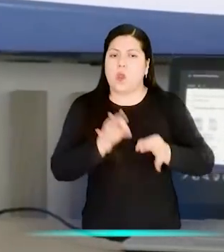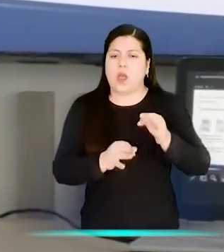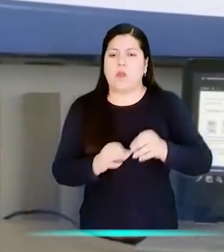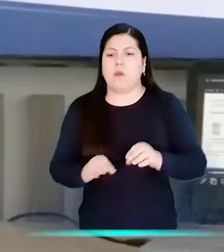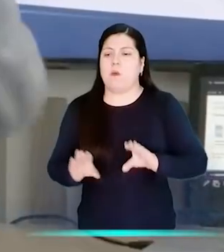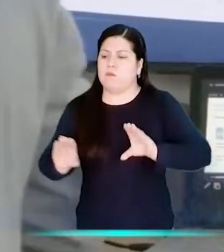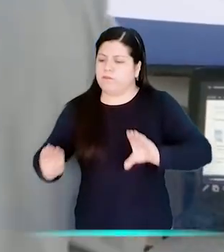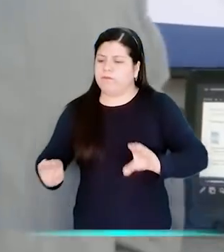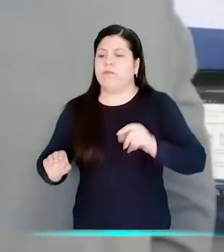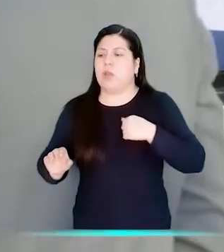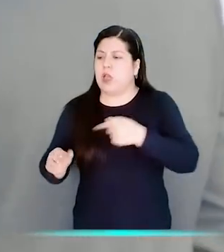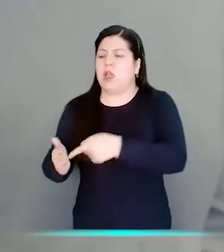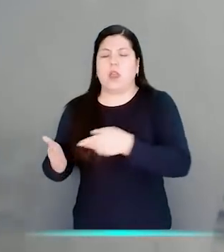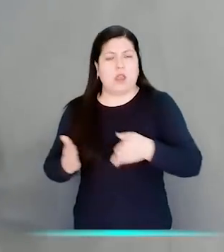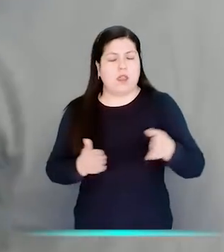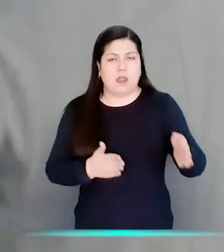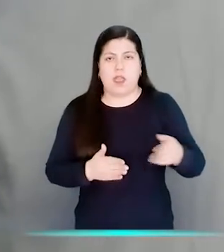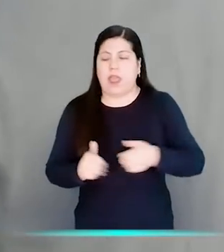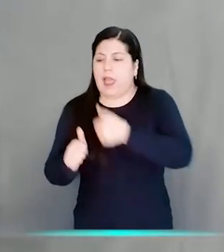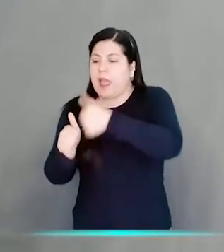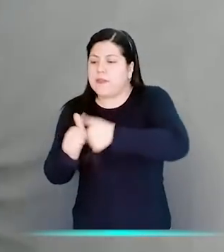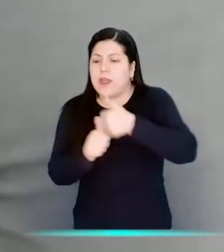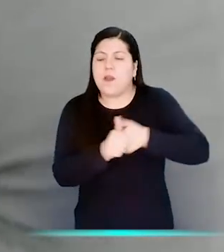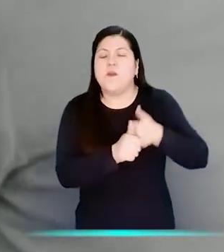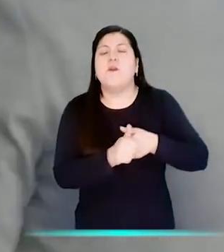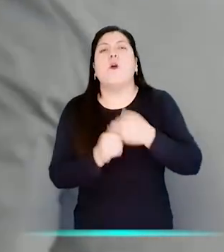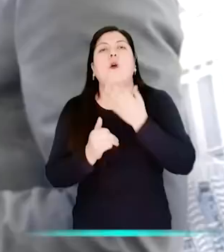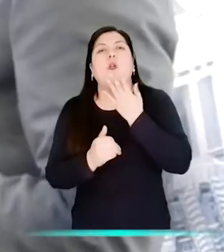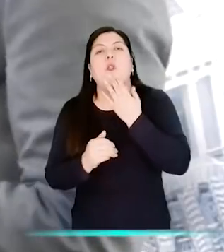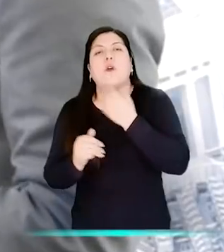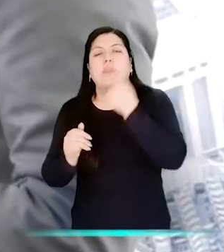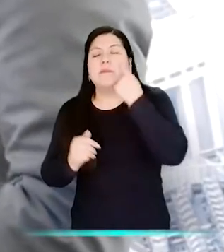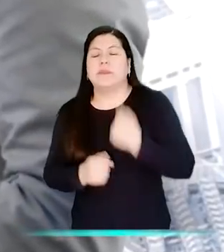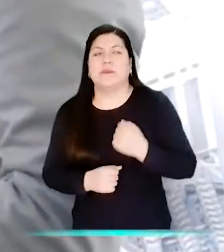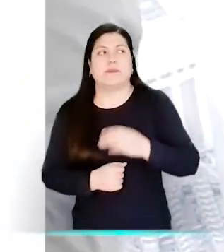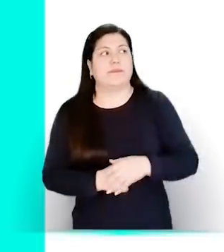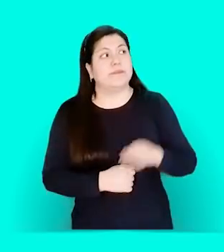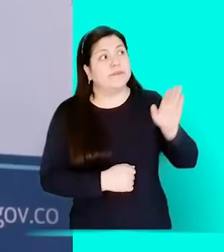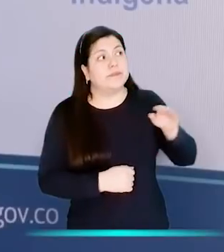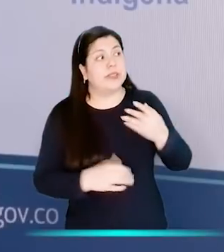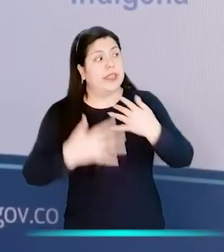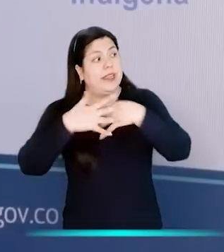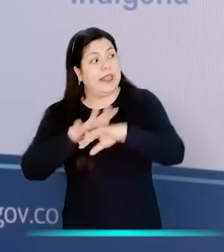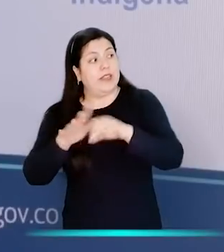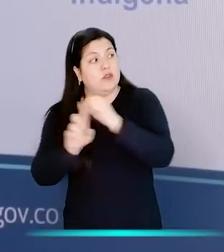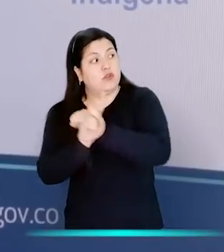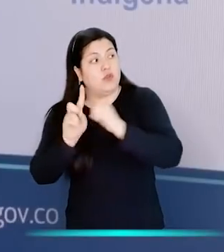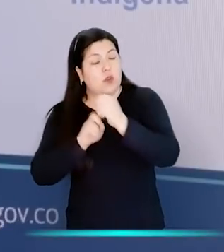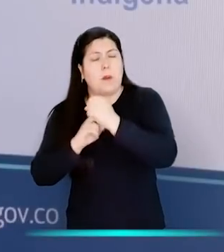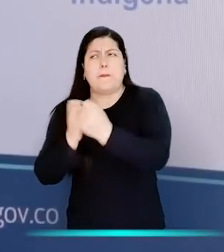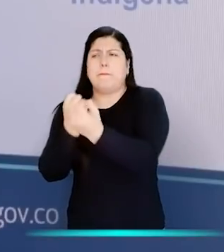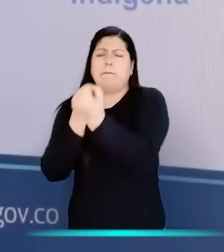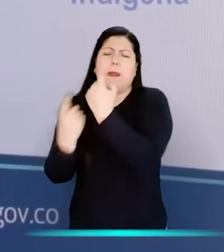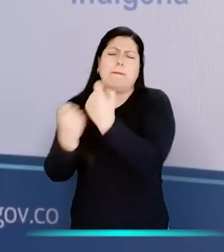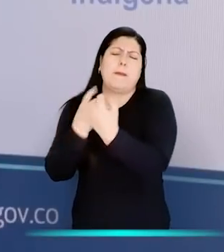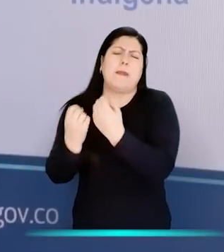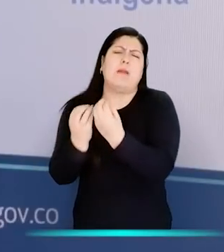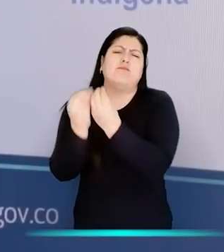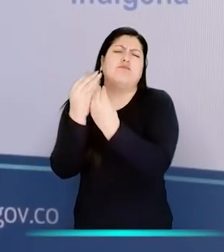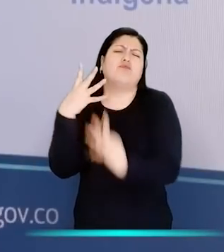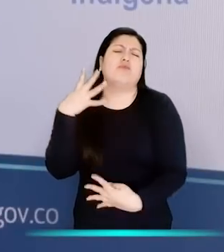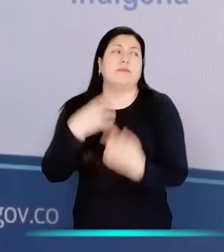jornada, cada una de las tarjetas electorales va a contener un color específico. Julio, y también a través de redes sociales nos han